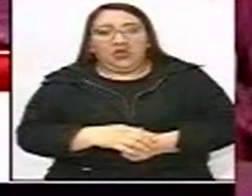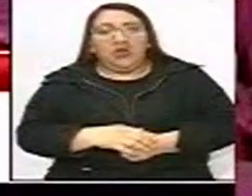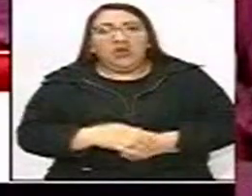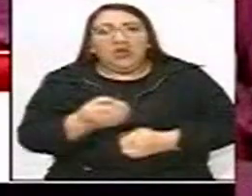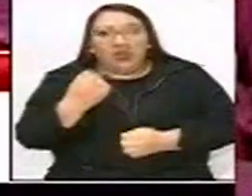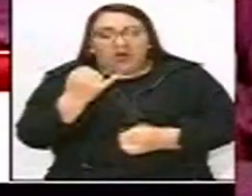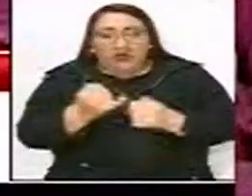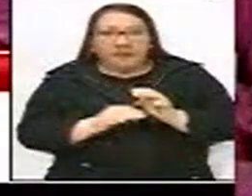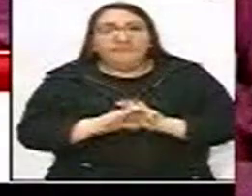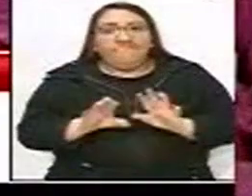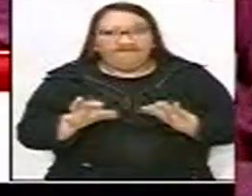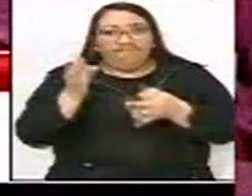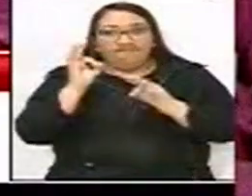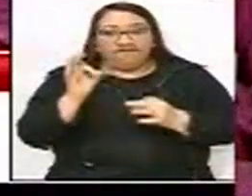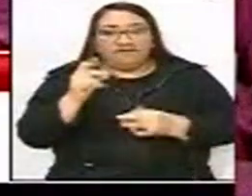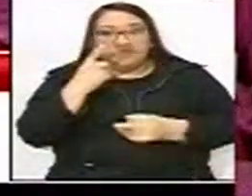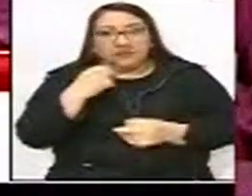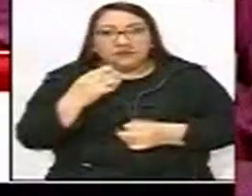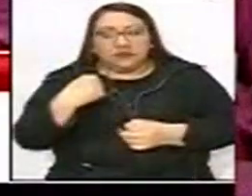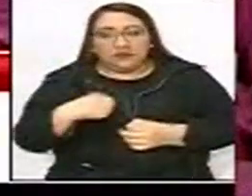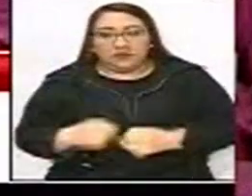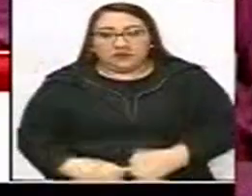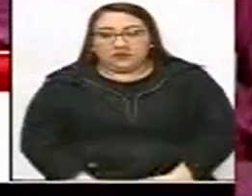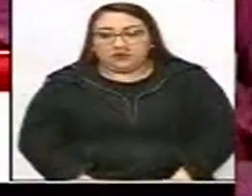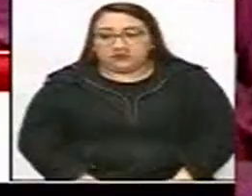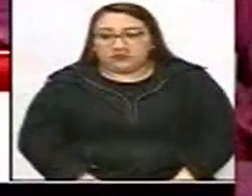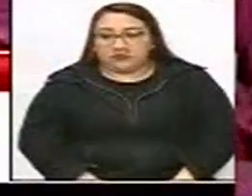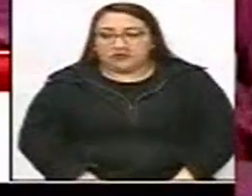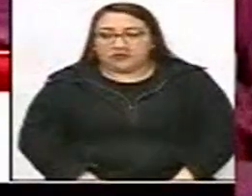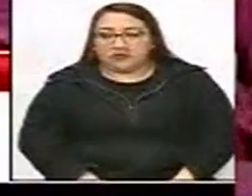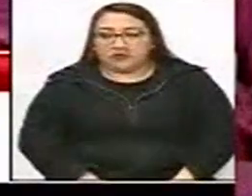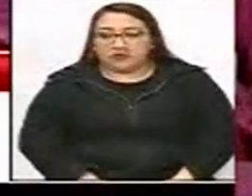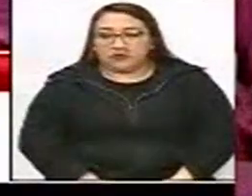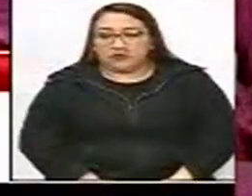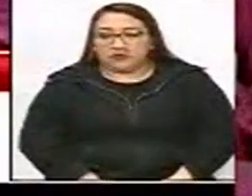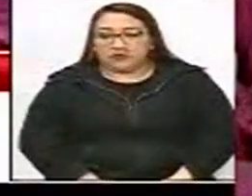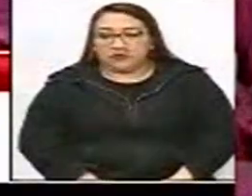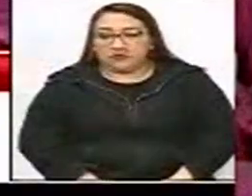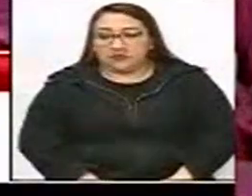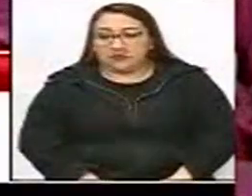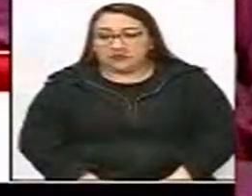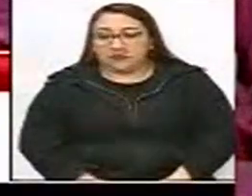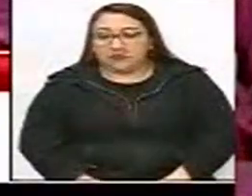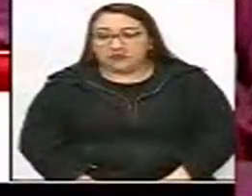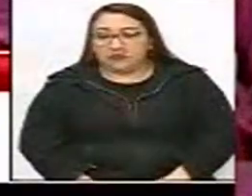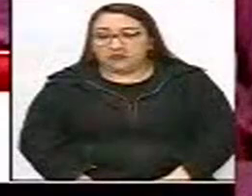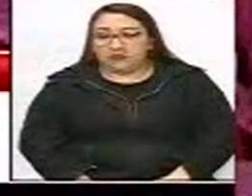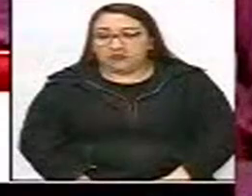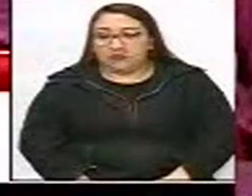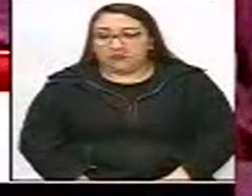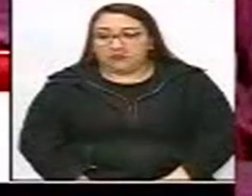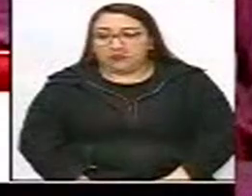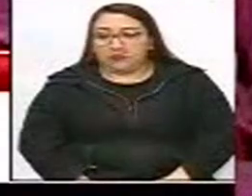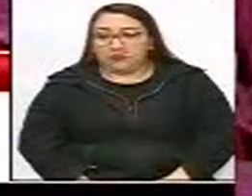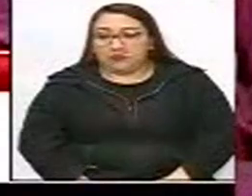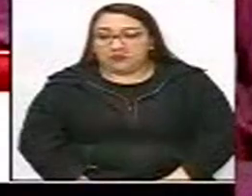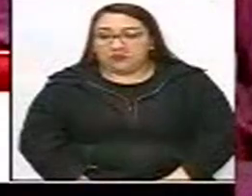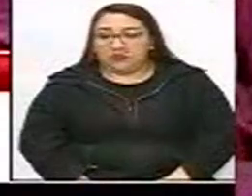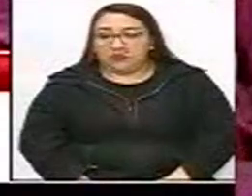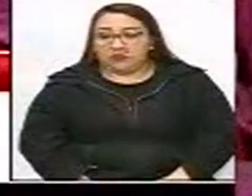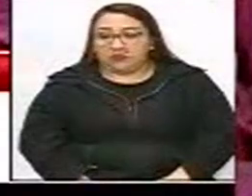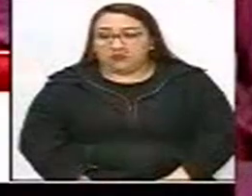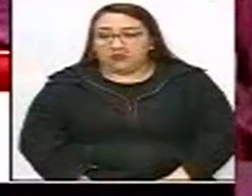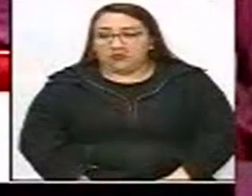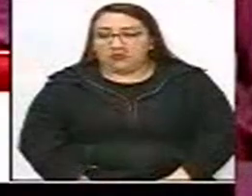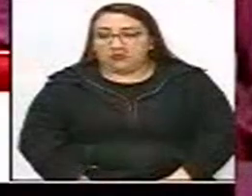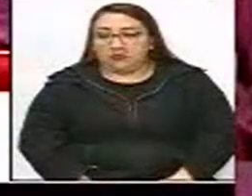ha terminado de exponer el señor alcalde, ¿no? Y si gusta usted puede retirarse porque realmente las preguntas son para la otra